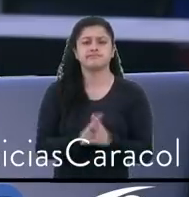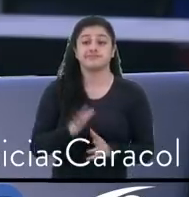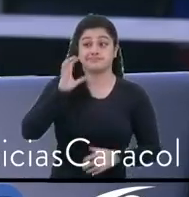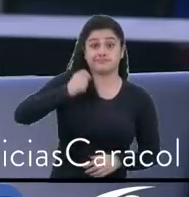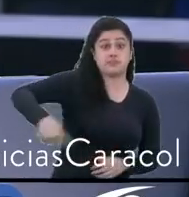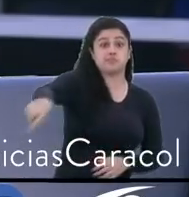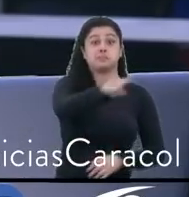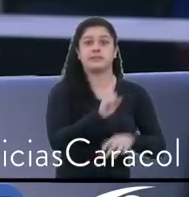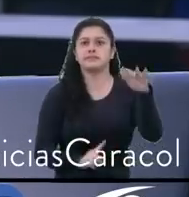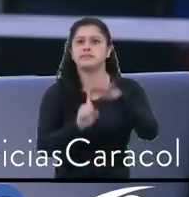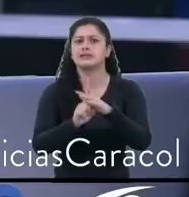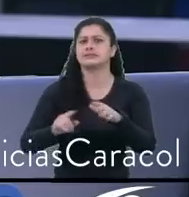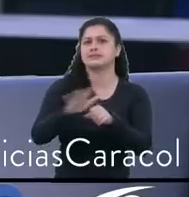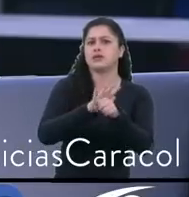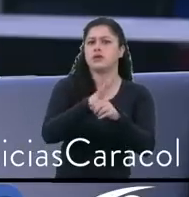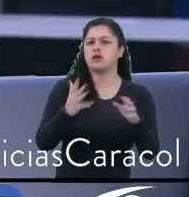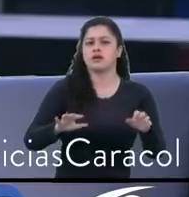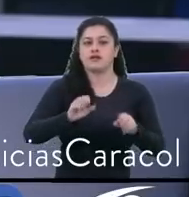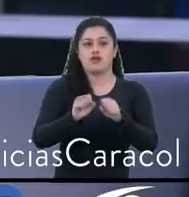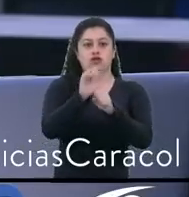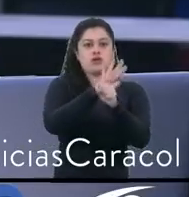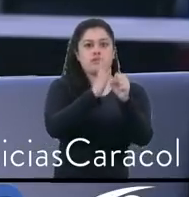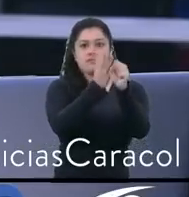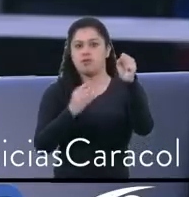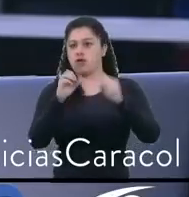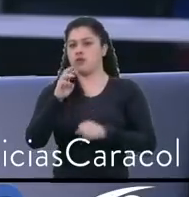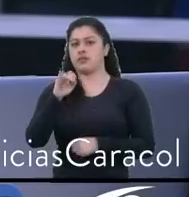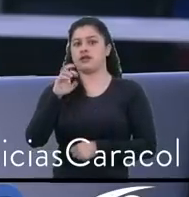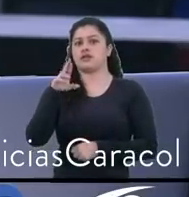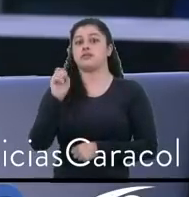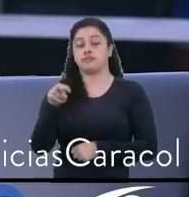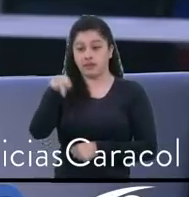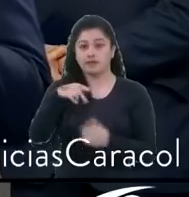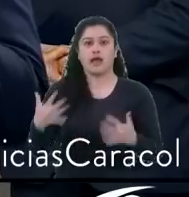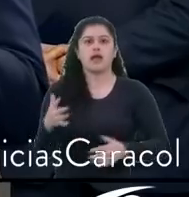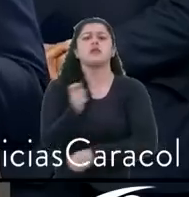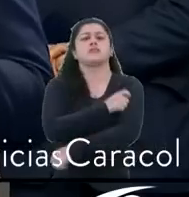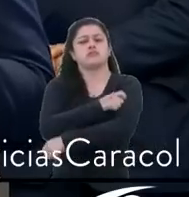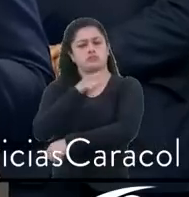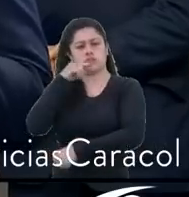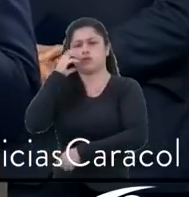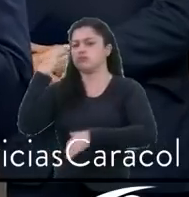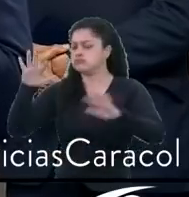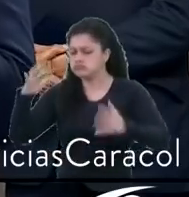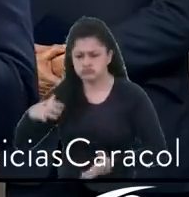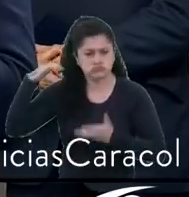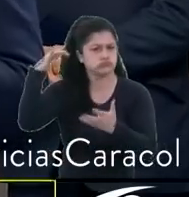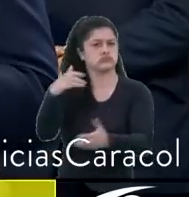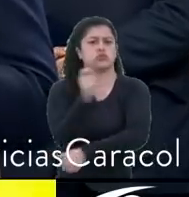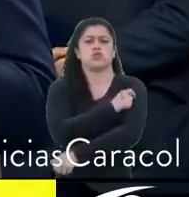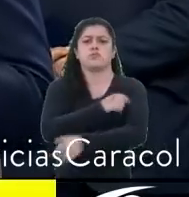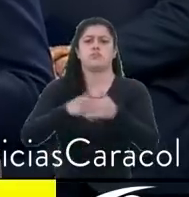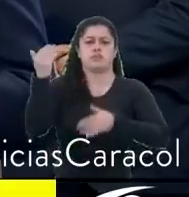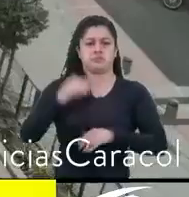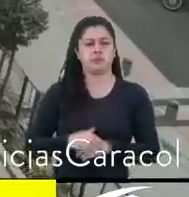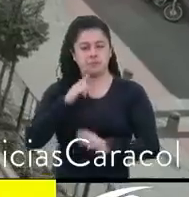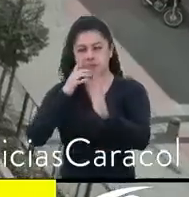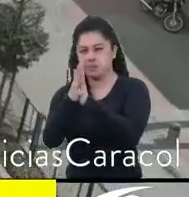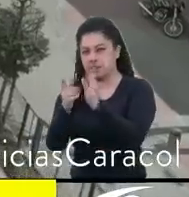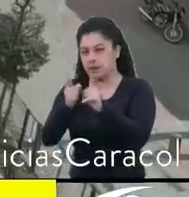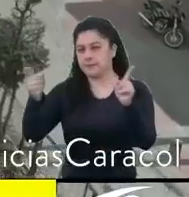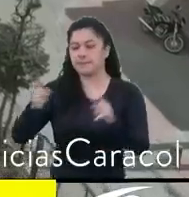que se garantizarán las dosis para toda la población colombiana. Hoy la evidencia. El gobierno nacional descartó